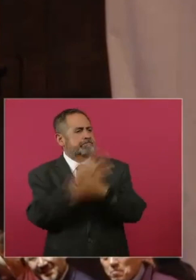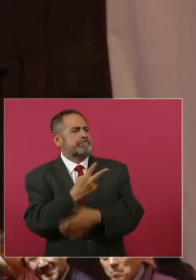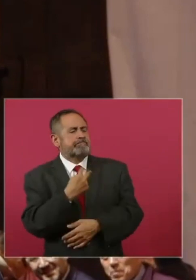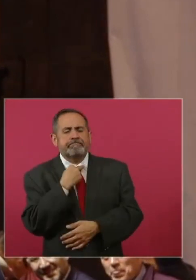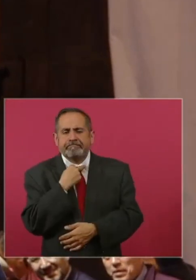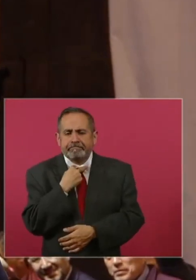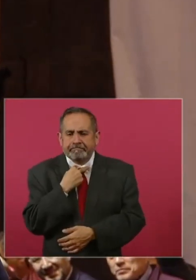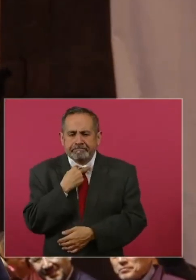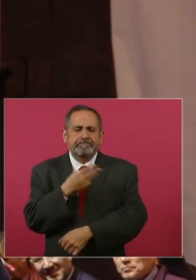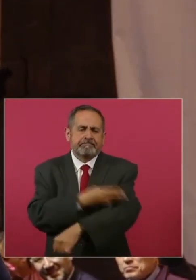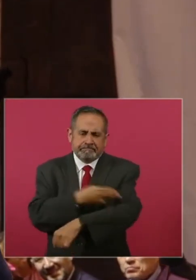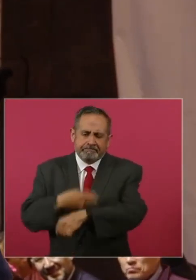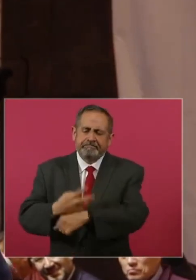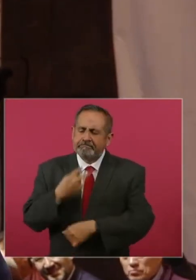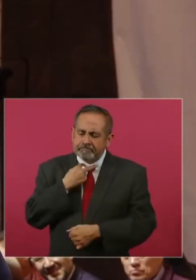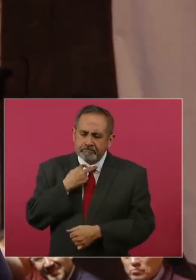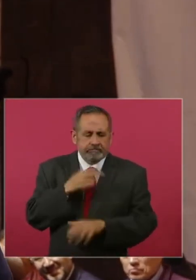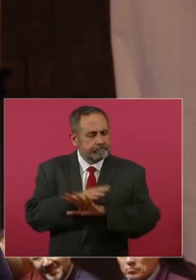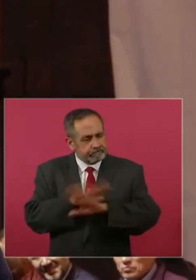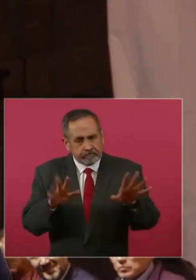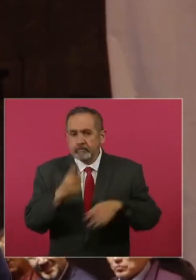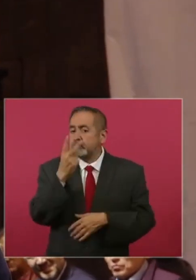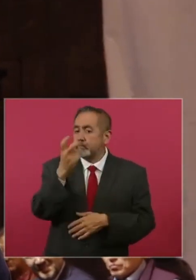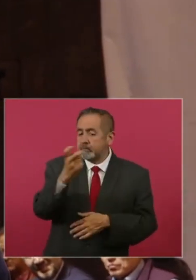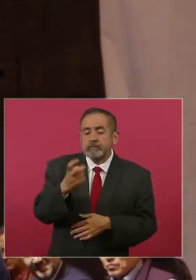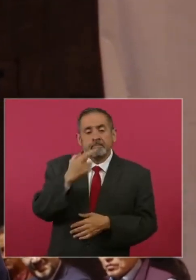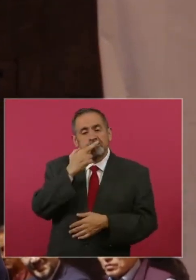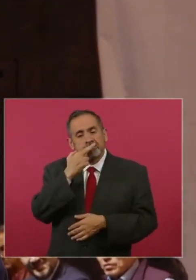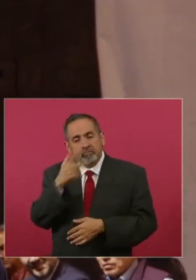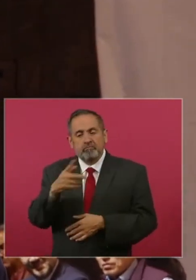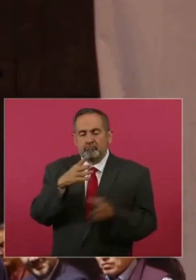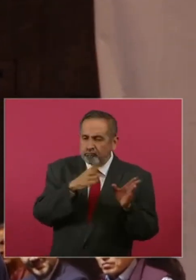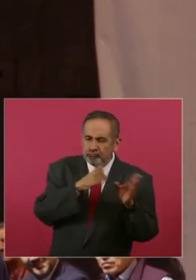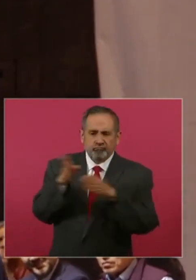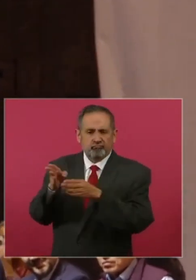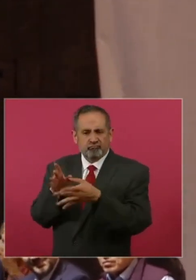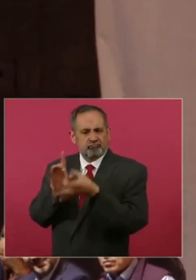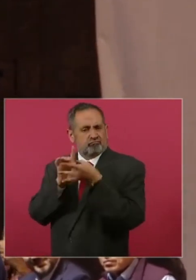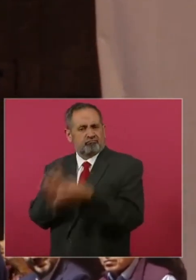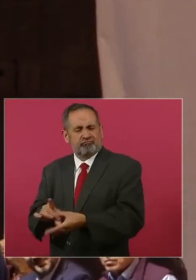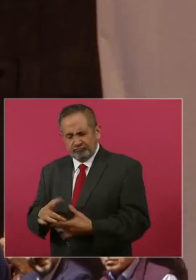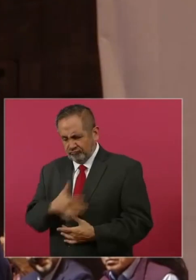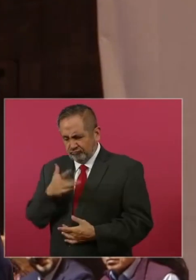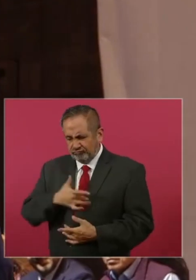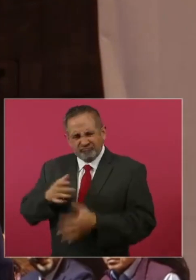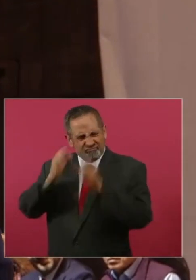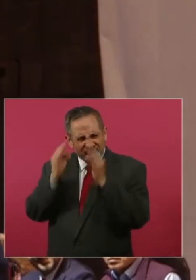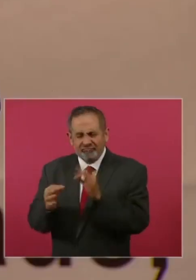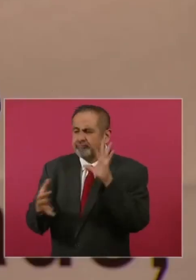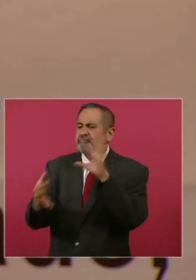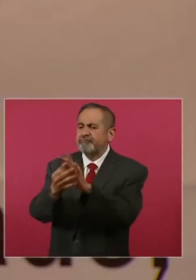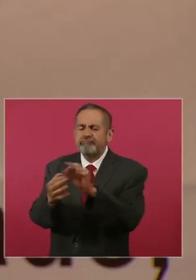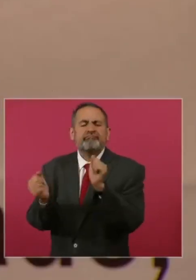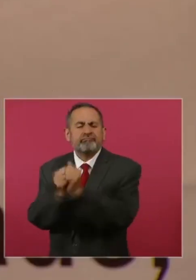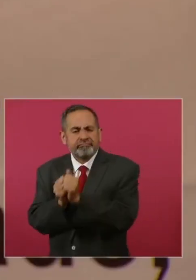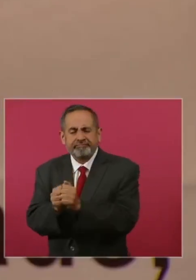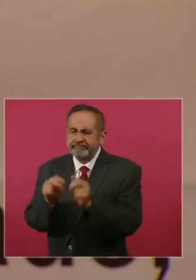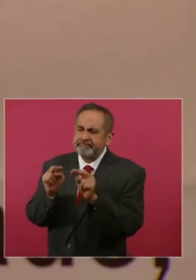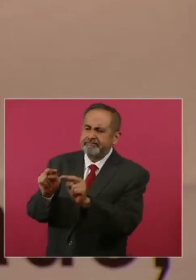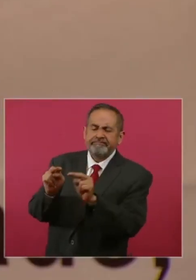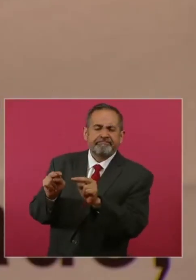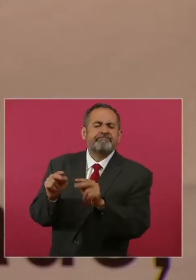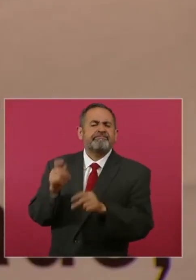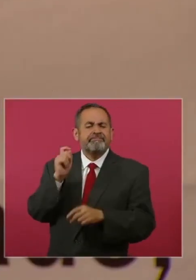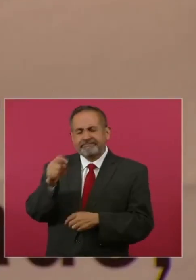he lost out lo más humano of, you know, treason from, his own y lo people. Más eficaz so that's es why mirar we need to be